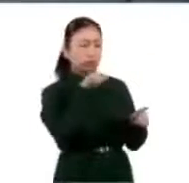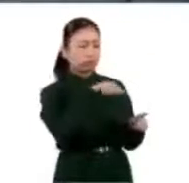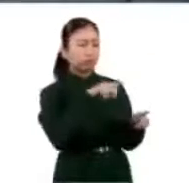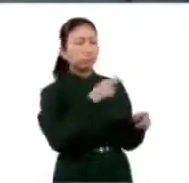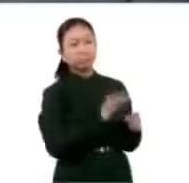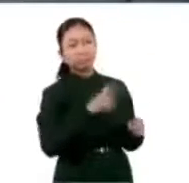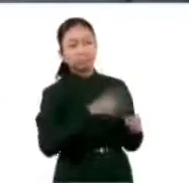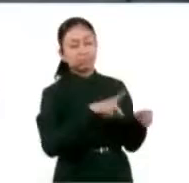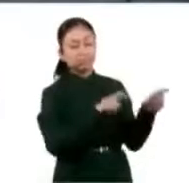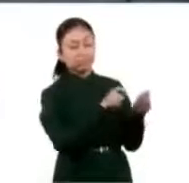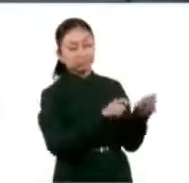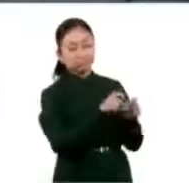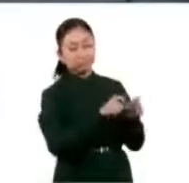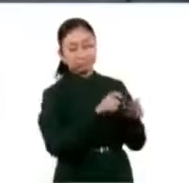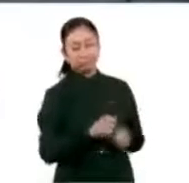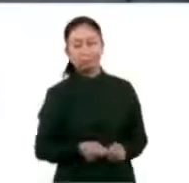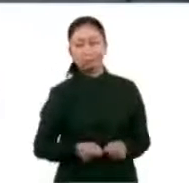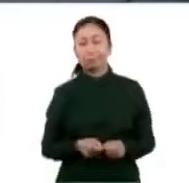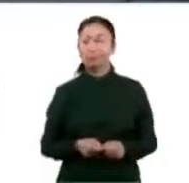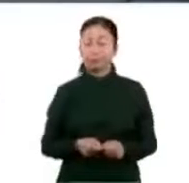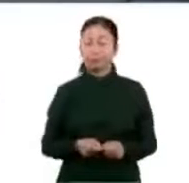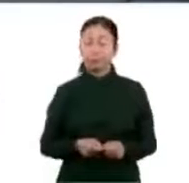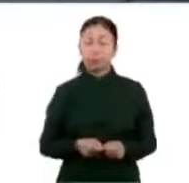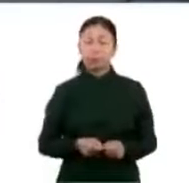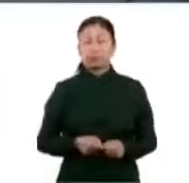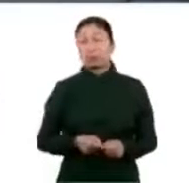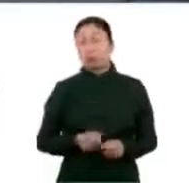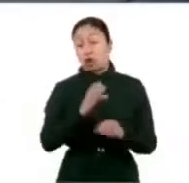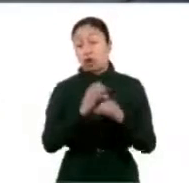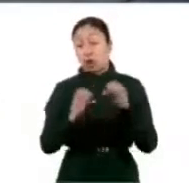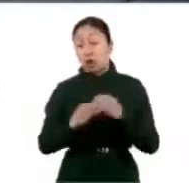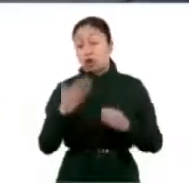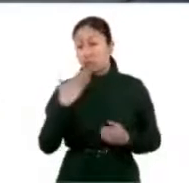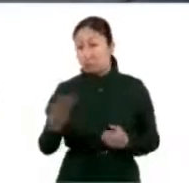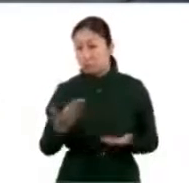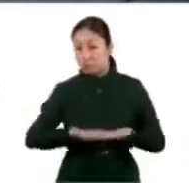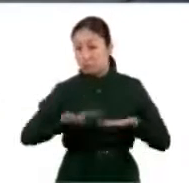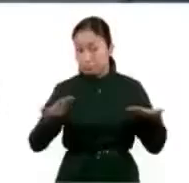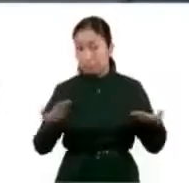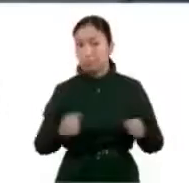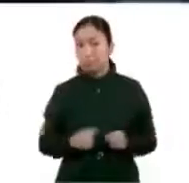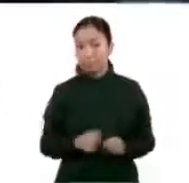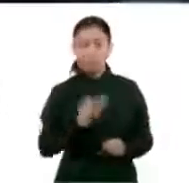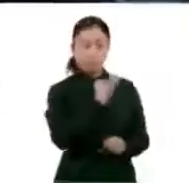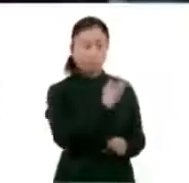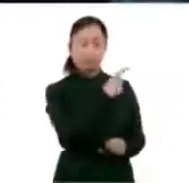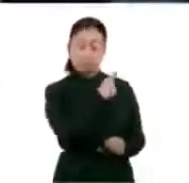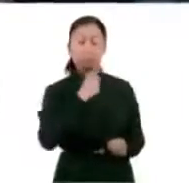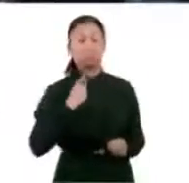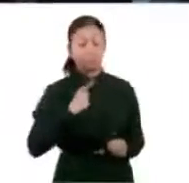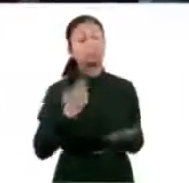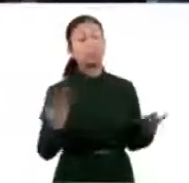representa eso, un gran compromiso para hacer las cosas bien, para hacer las cosas como lo merece la